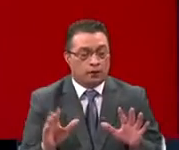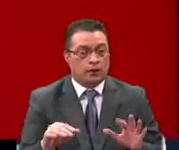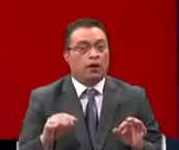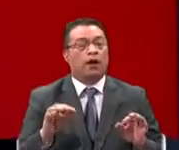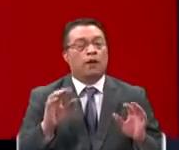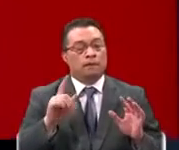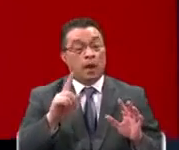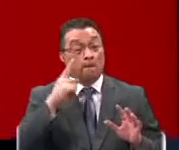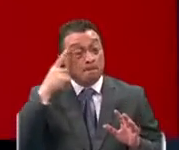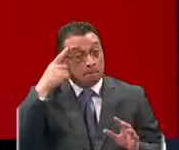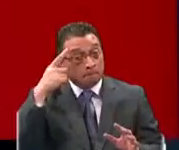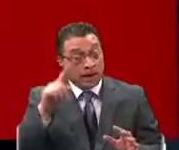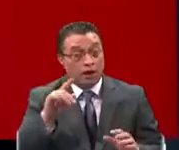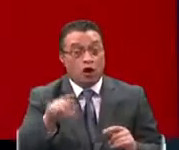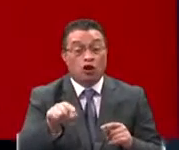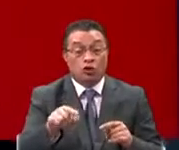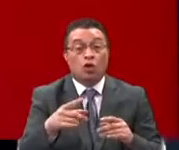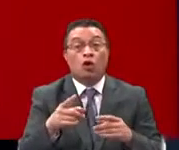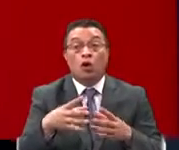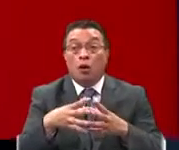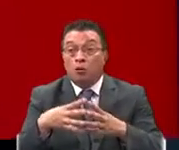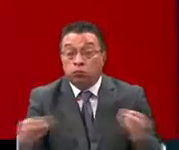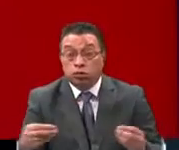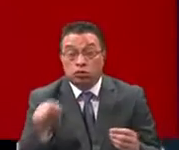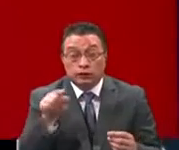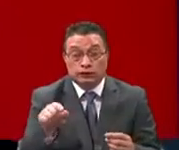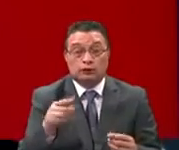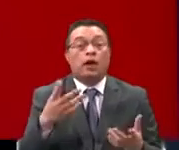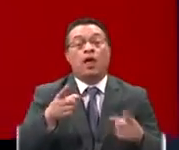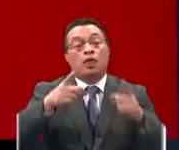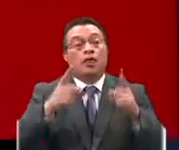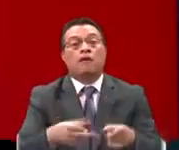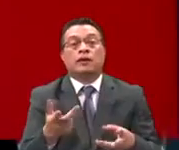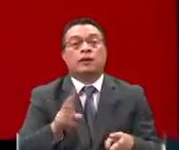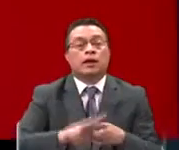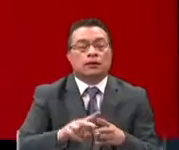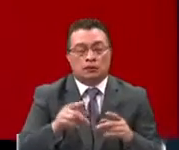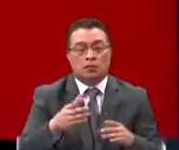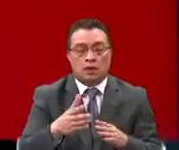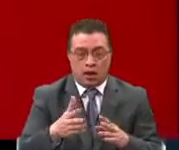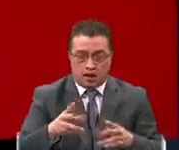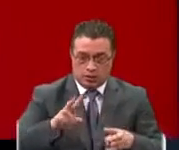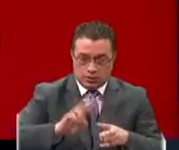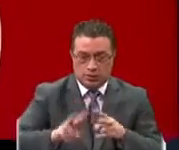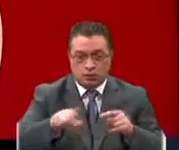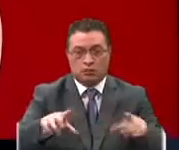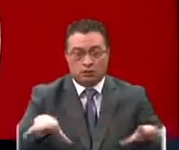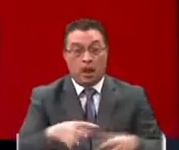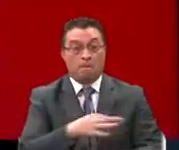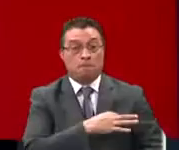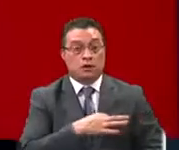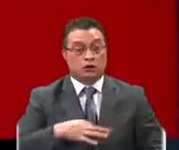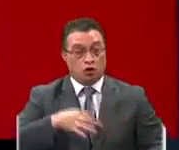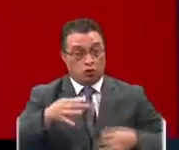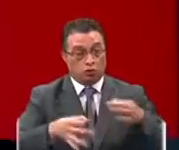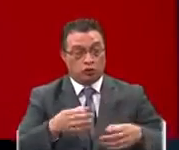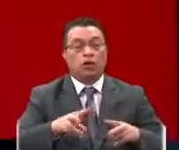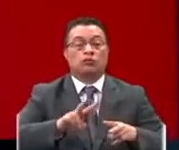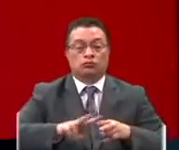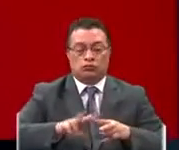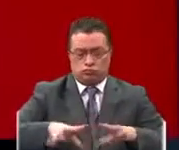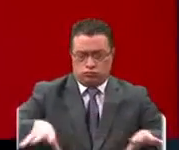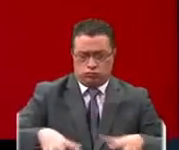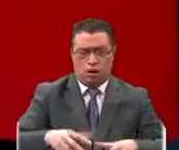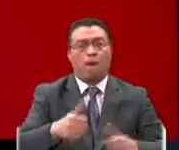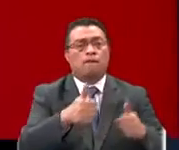país. Sin embargo, cuando ocurre un hecho de esas características, lo que corresponde es ser proactivos. Y el Ministerio de Justicia ha sido proactivo